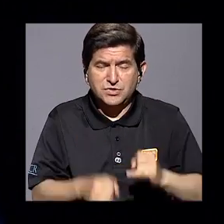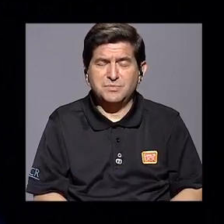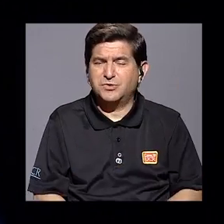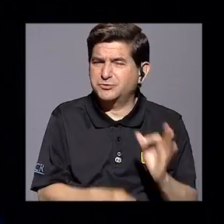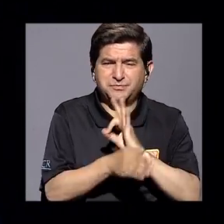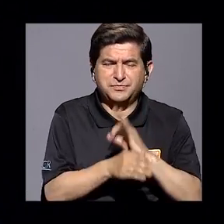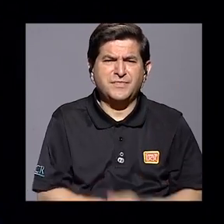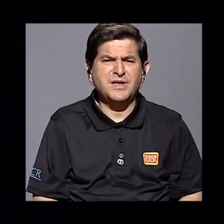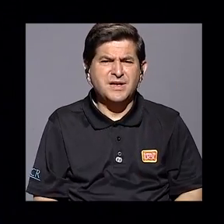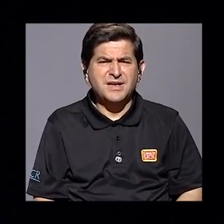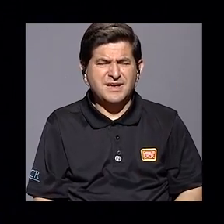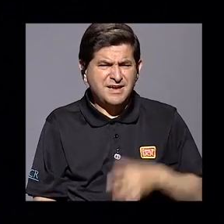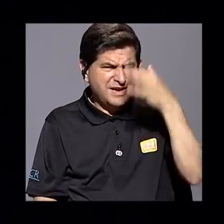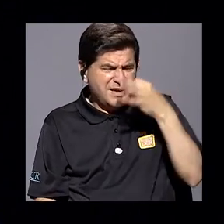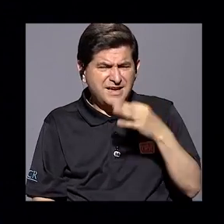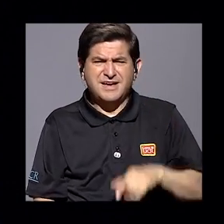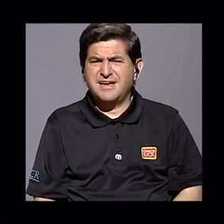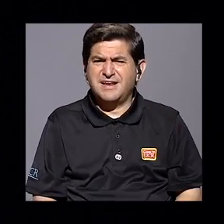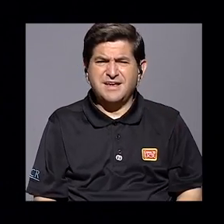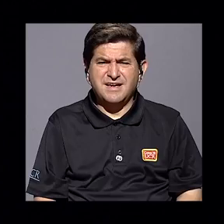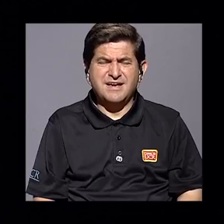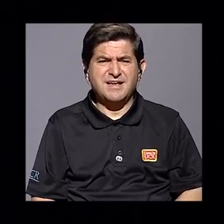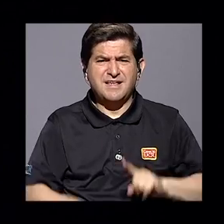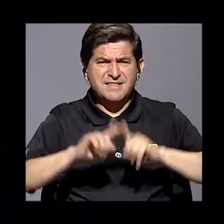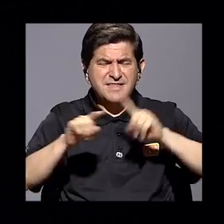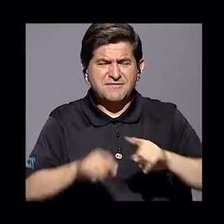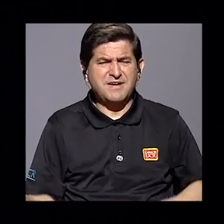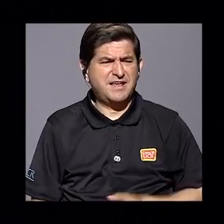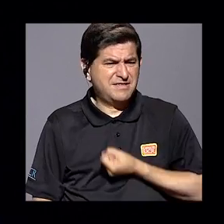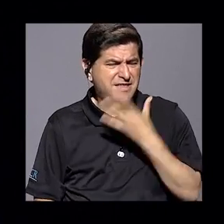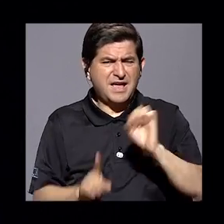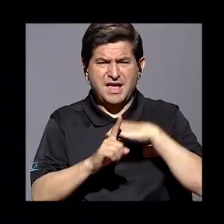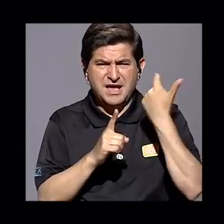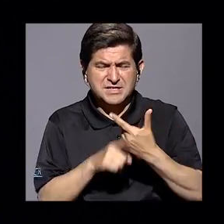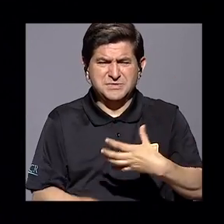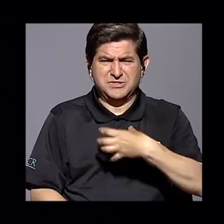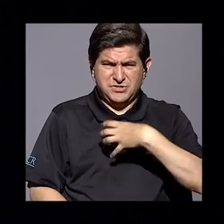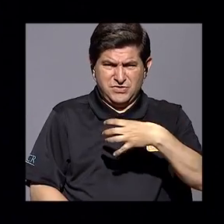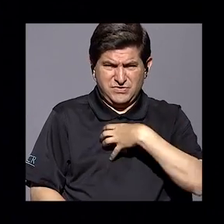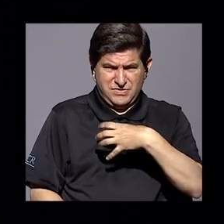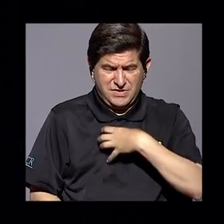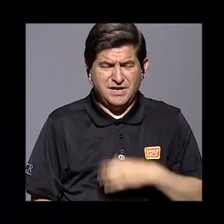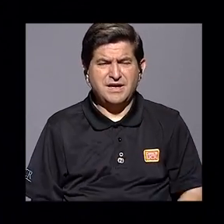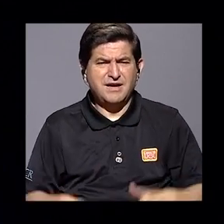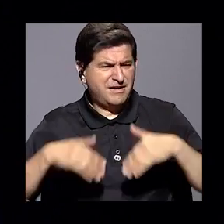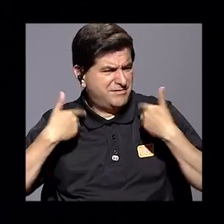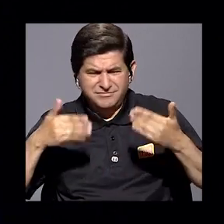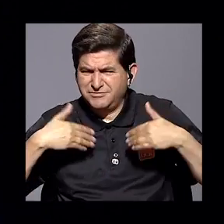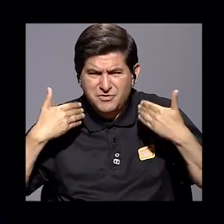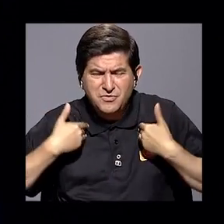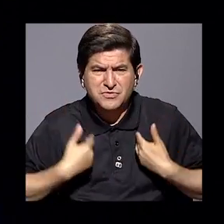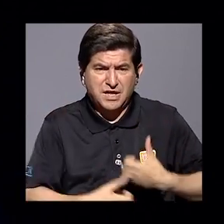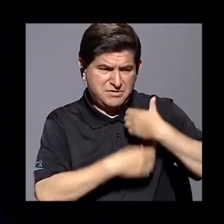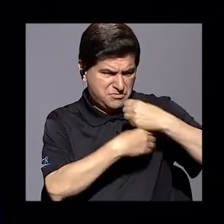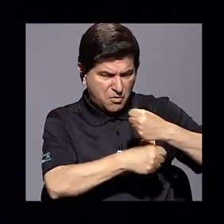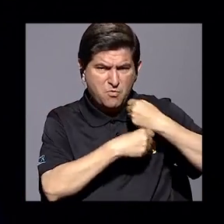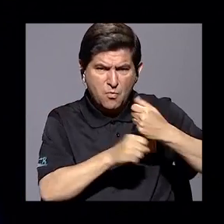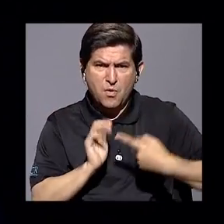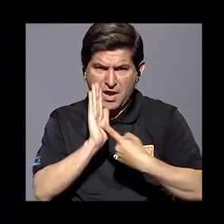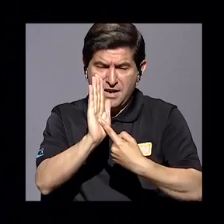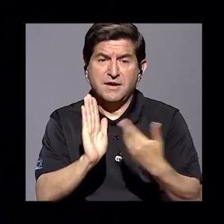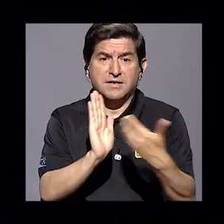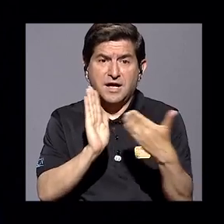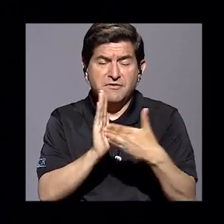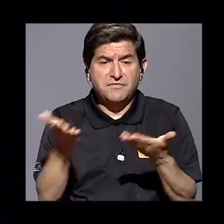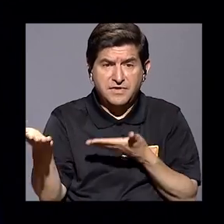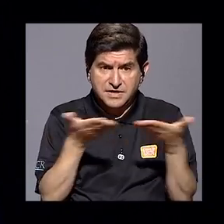que justifica este descontento este en equidad las manifestaciones sociales tal y como se ha manejado el descontento se han ido canalizando por huelgas que terminan